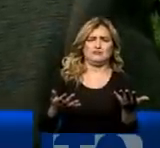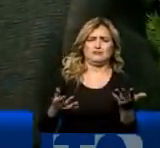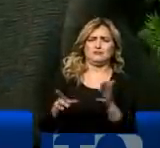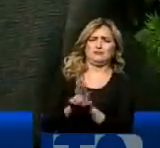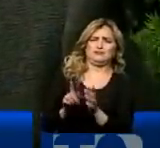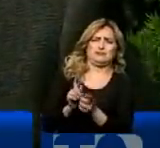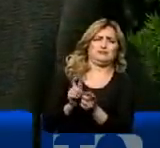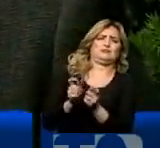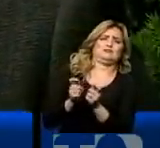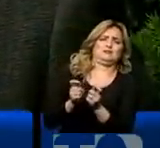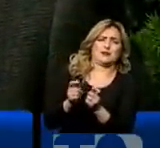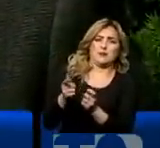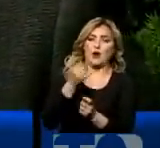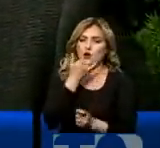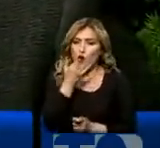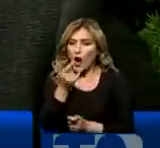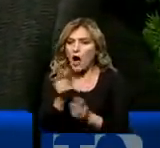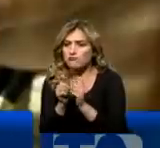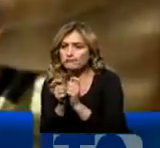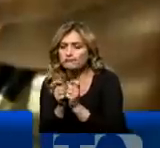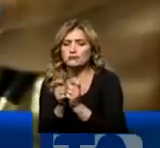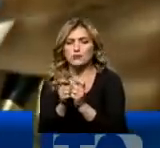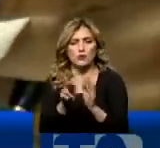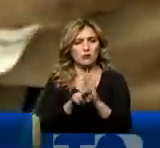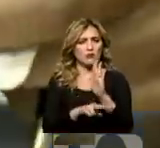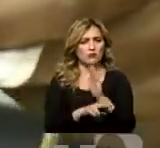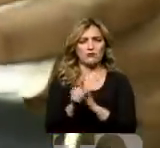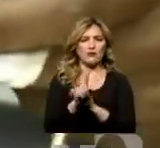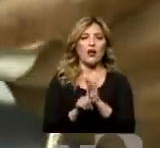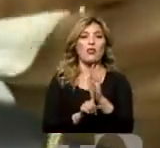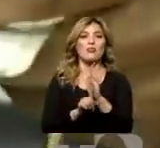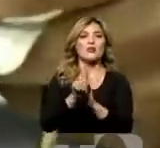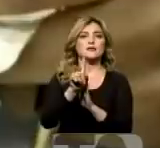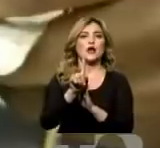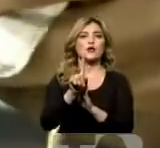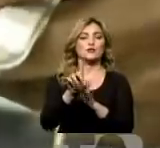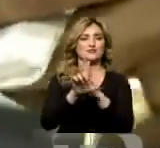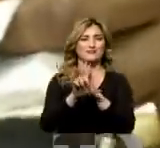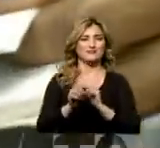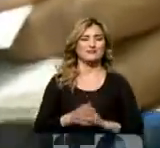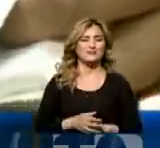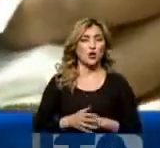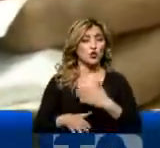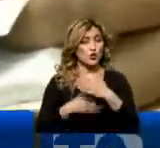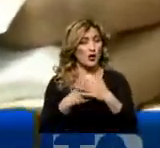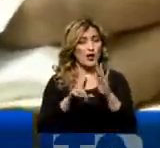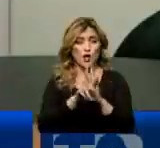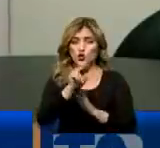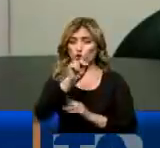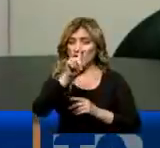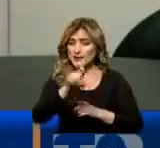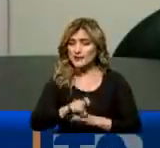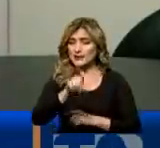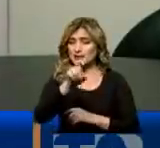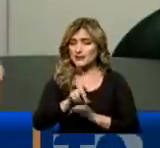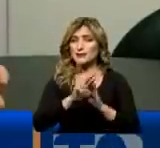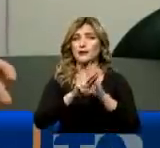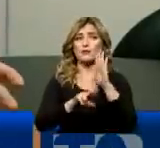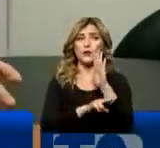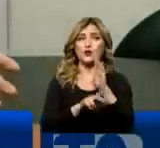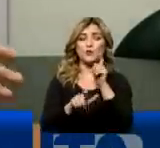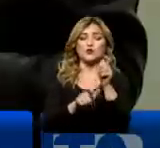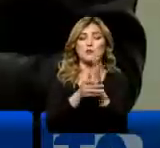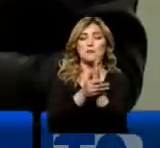ley. El reglamento lo que tiene que hacer es desarrollar la ley. Si bien no todas las leyes requieren de un reglamento, expertos en materia